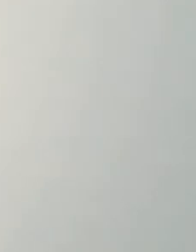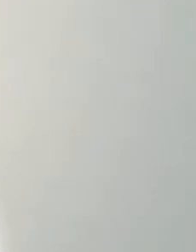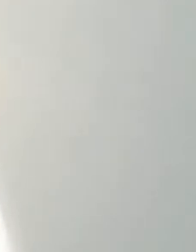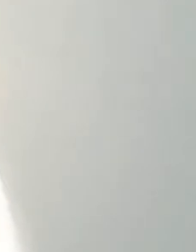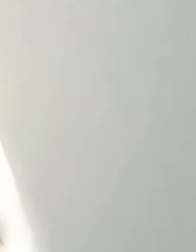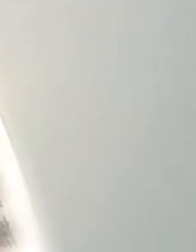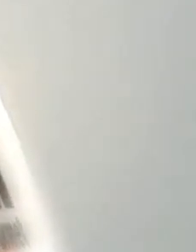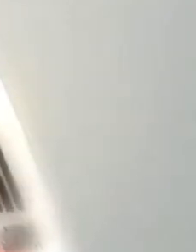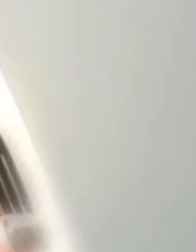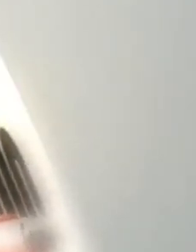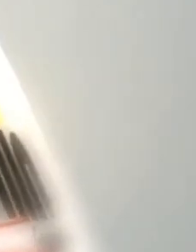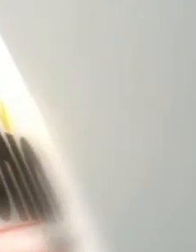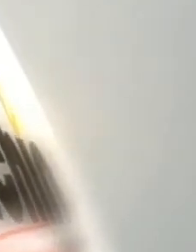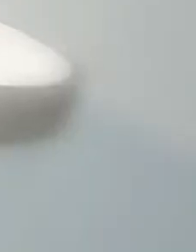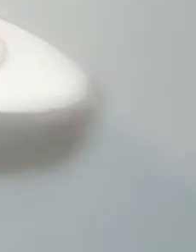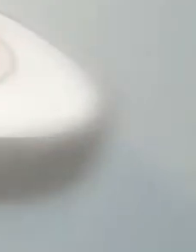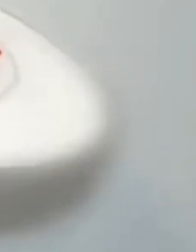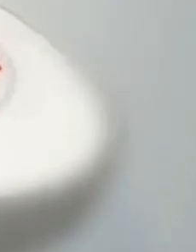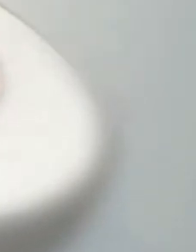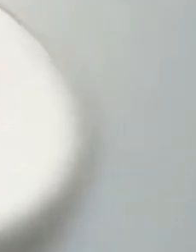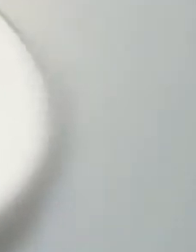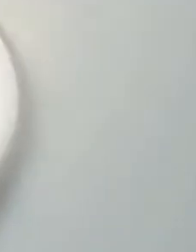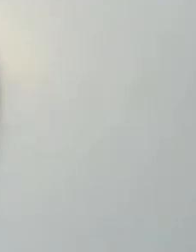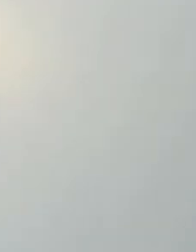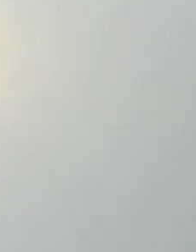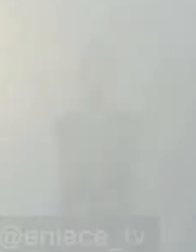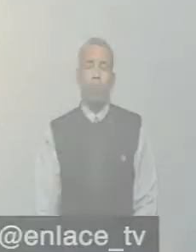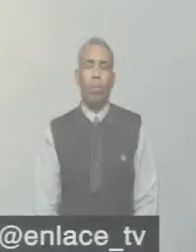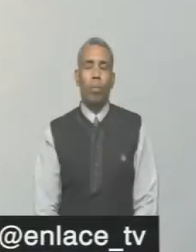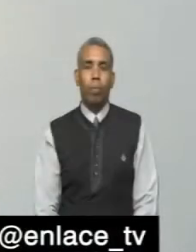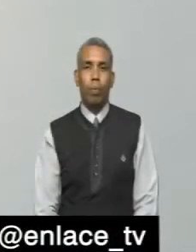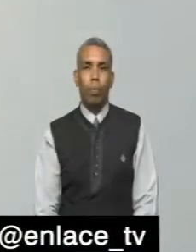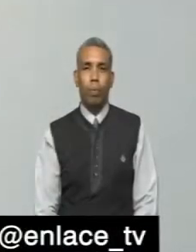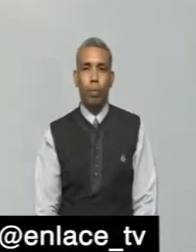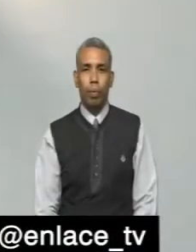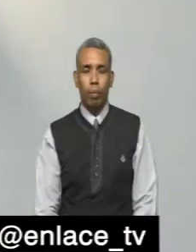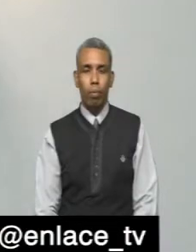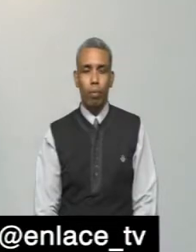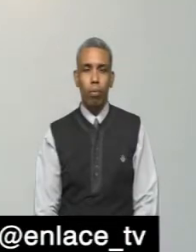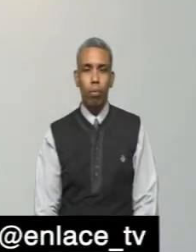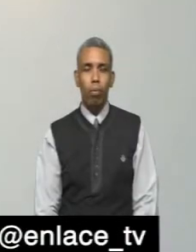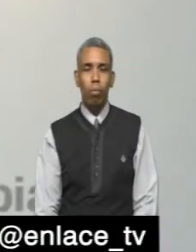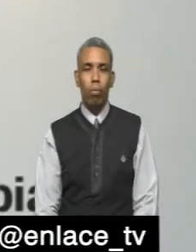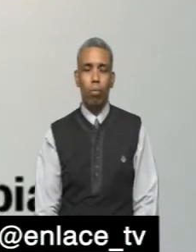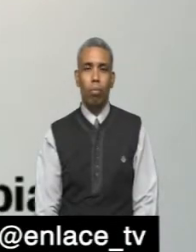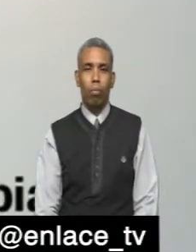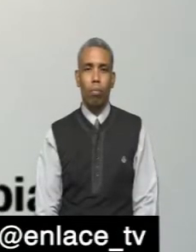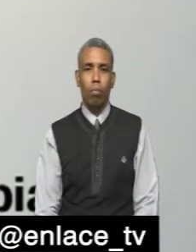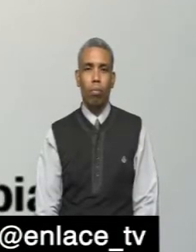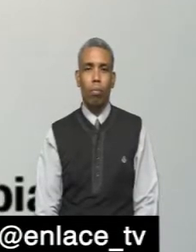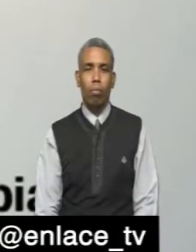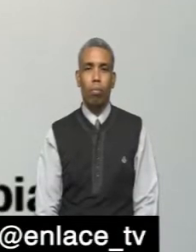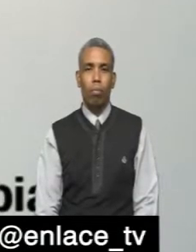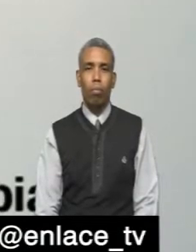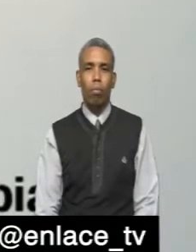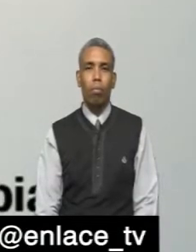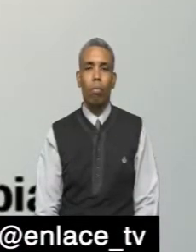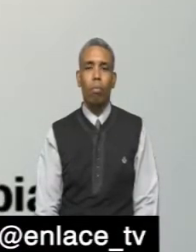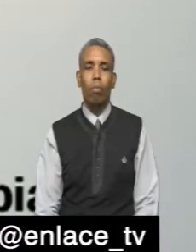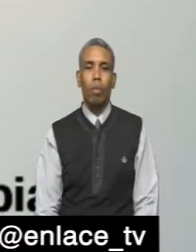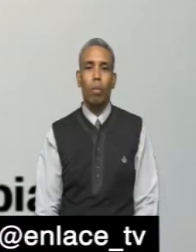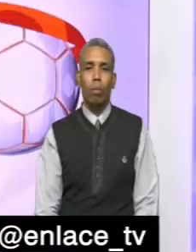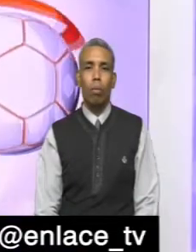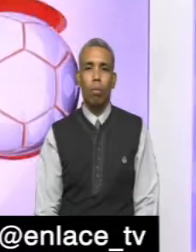Hasta aquí los deportes, con el patrocinio de Restaurante El Machín Gourmet, ahora en su nueva sede en el barrio Colombia.